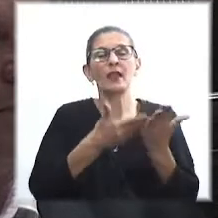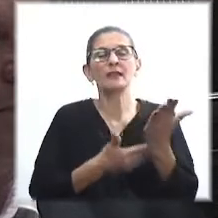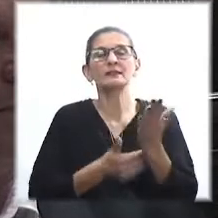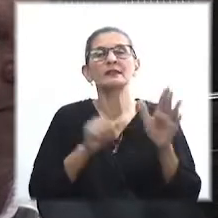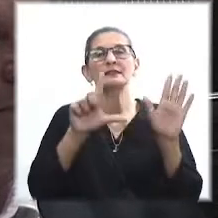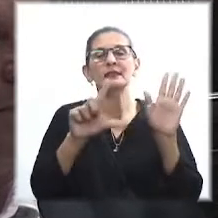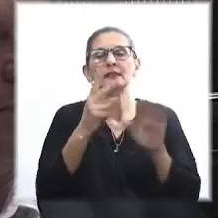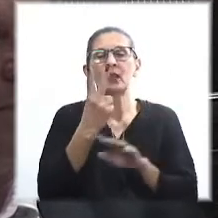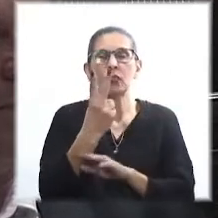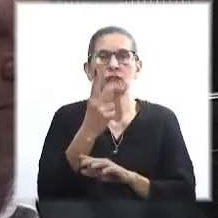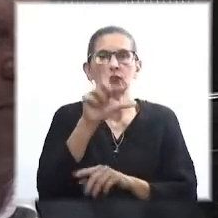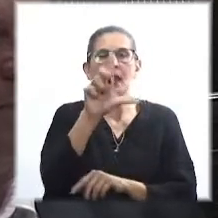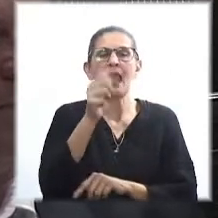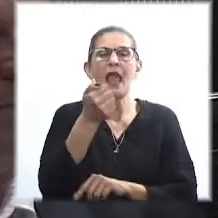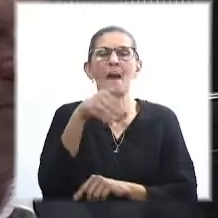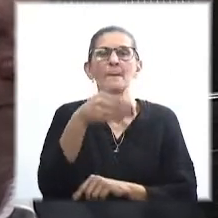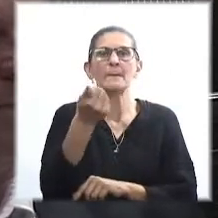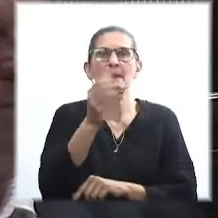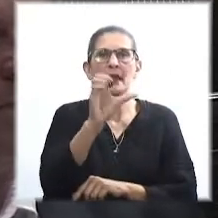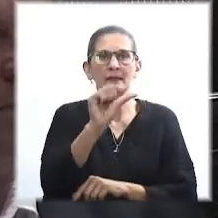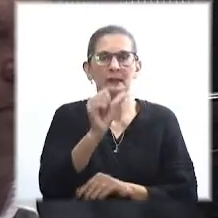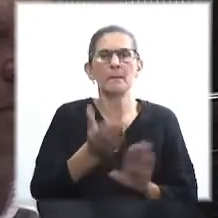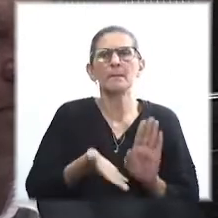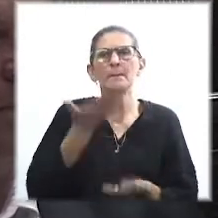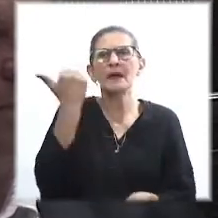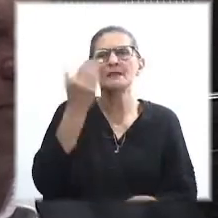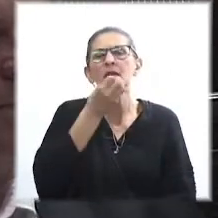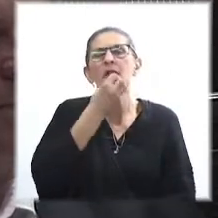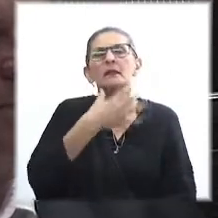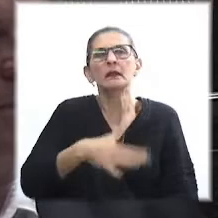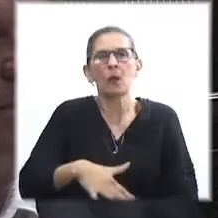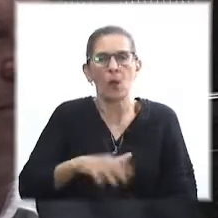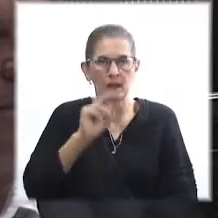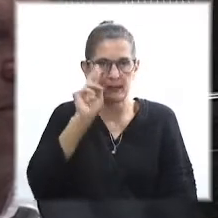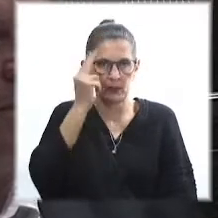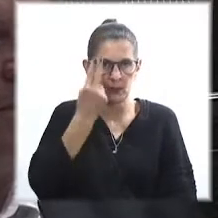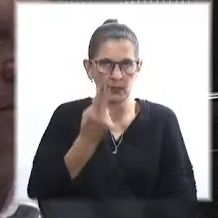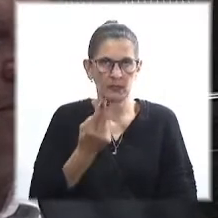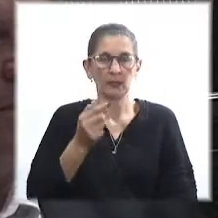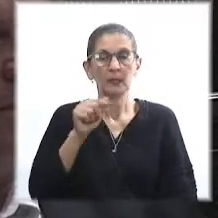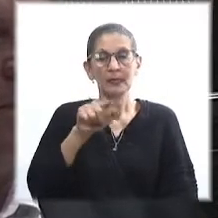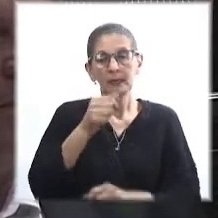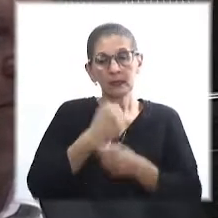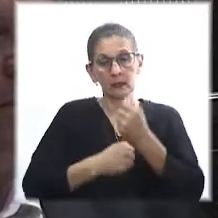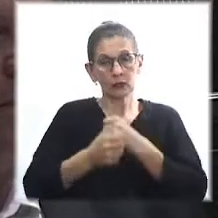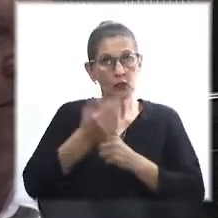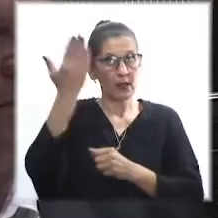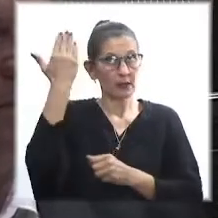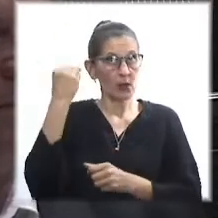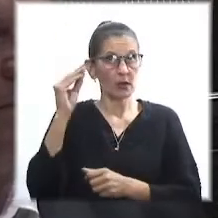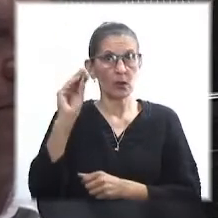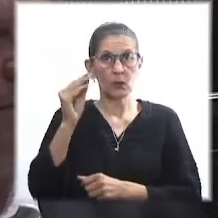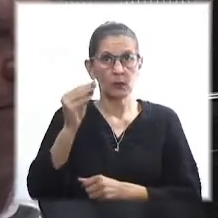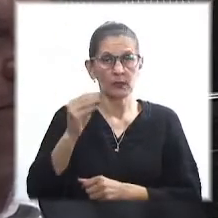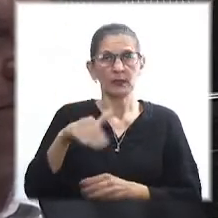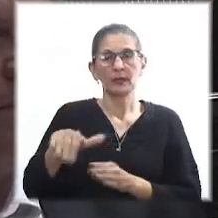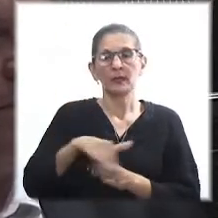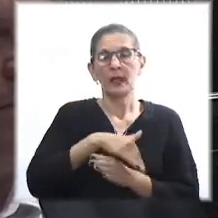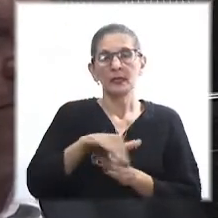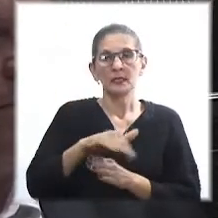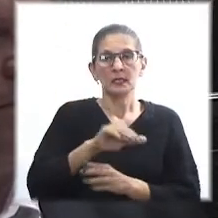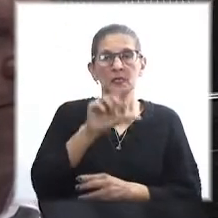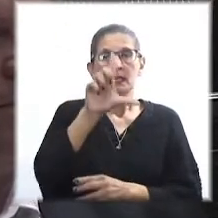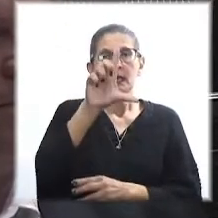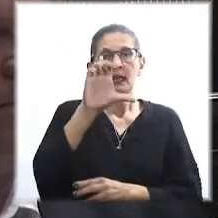la agrupación Diego Lamas, la agrupación más antigua de la República. en aquellos años de la juventud en la calle Leandro Gómez.